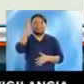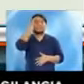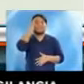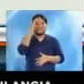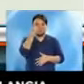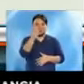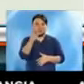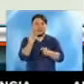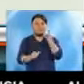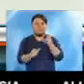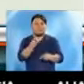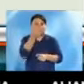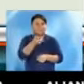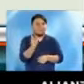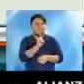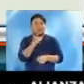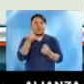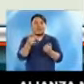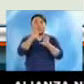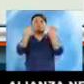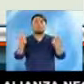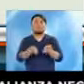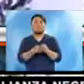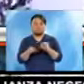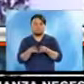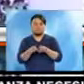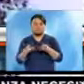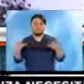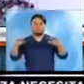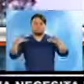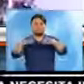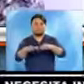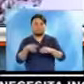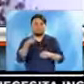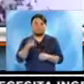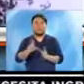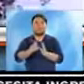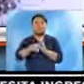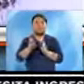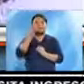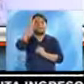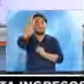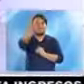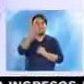computadora, ¿caerá una próxima en la magia de la animación digital?